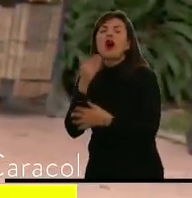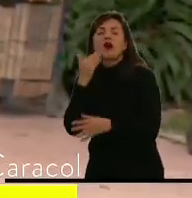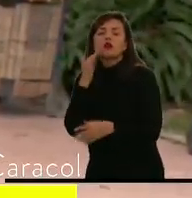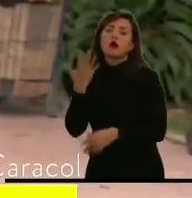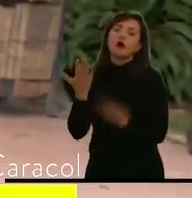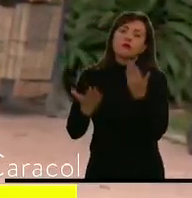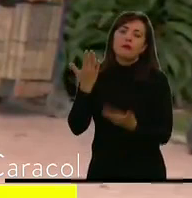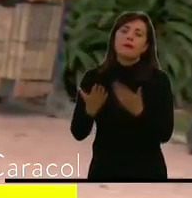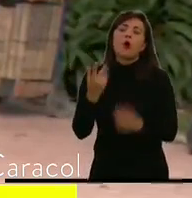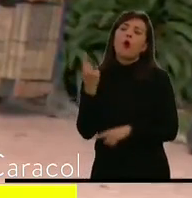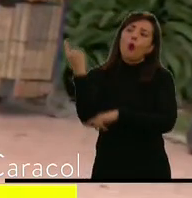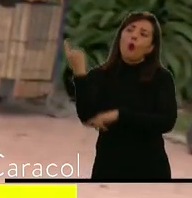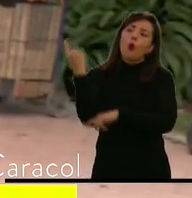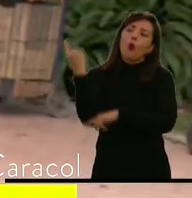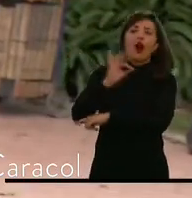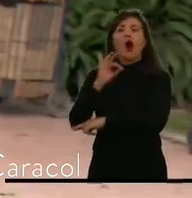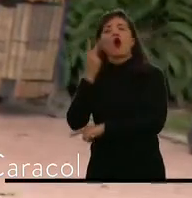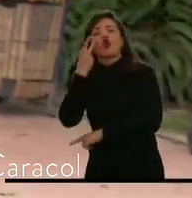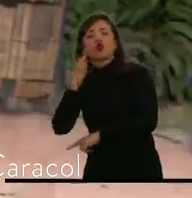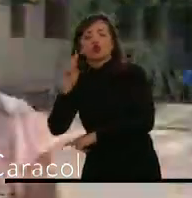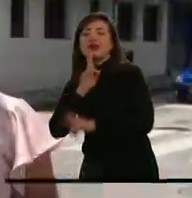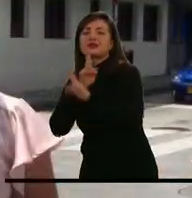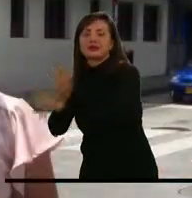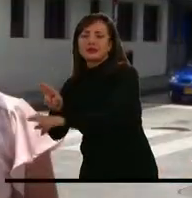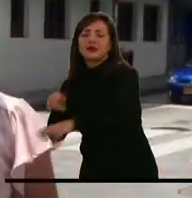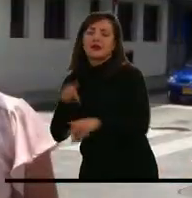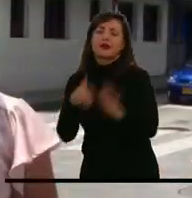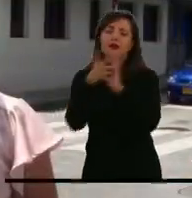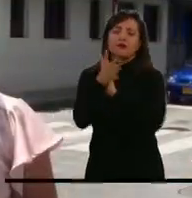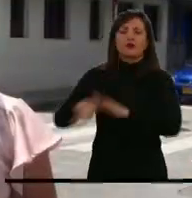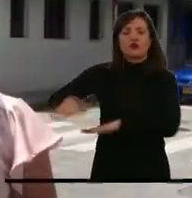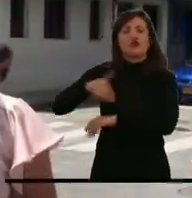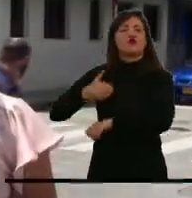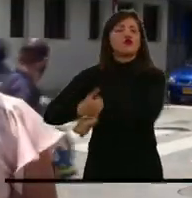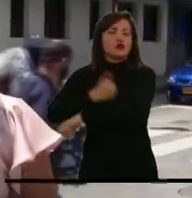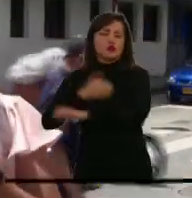y 48 horas. Información desde el noroccidente de Bogotá, David Torres Berbeo, Noticias Caracol.